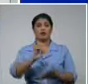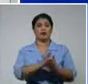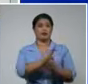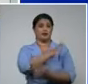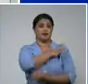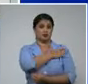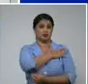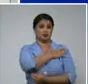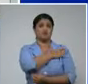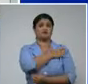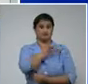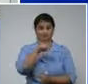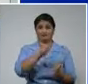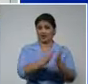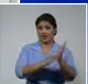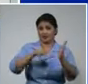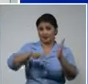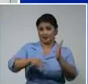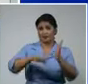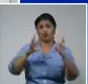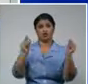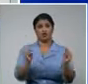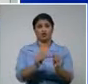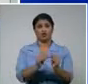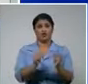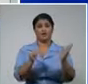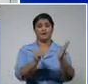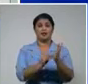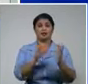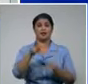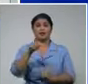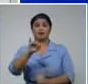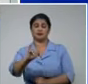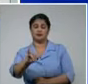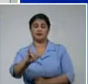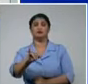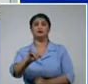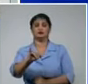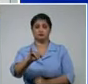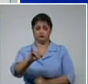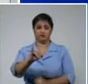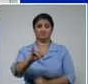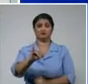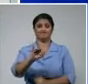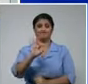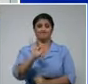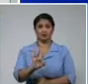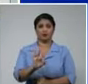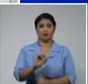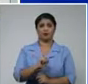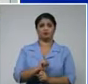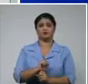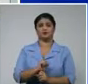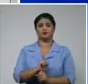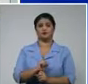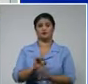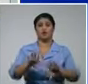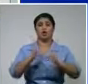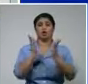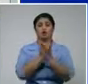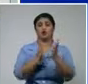de 1.016 casos diagnosticados, con oscilaciones todas altas por encima de